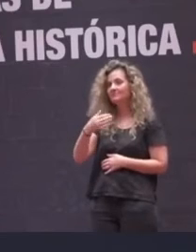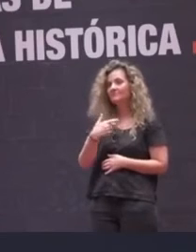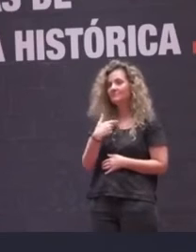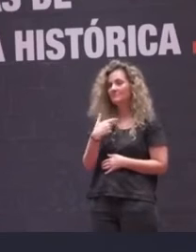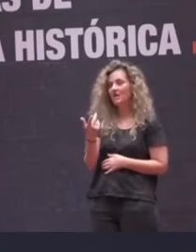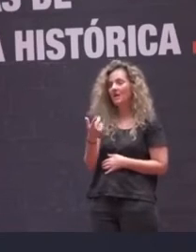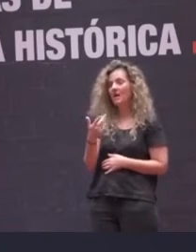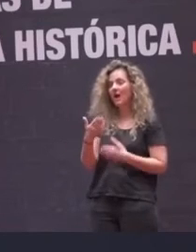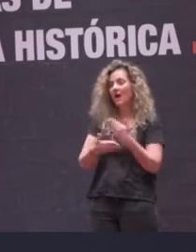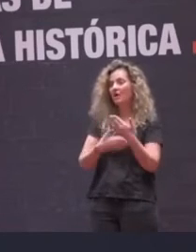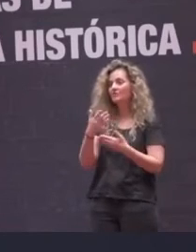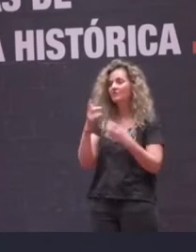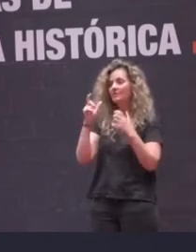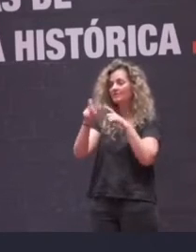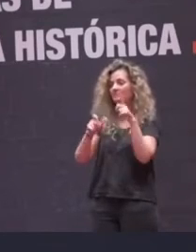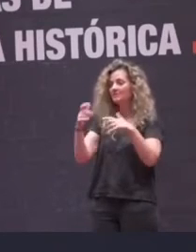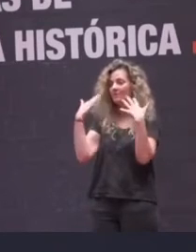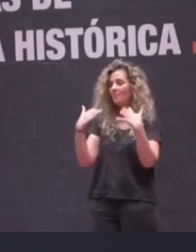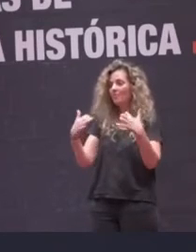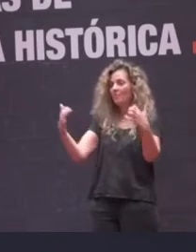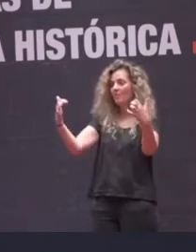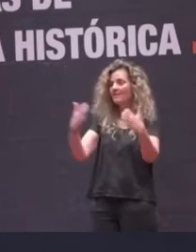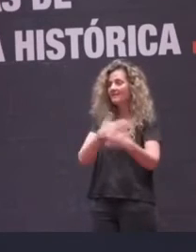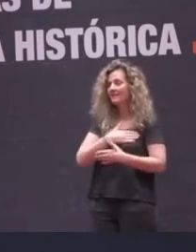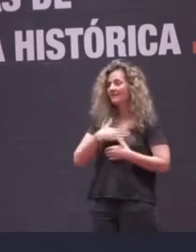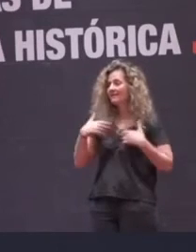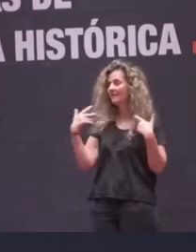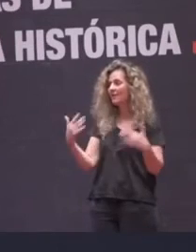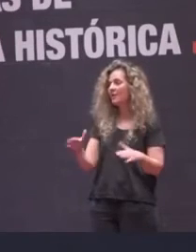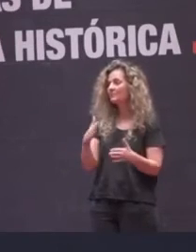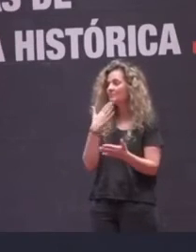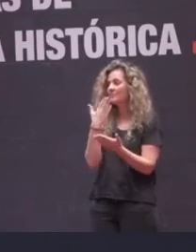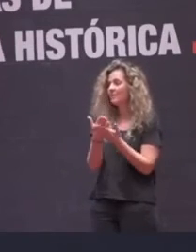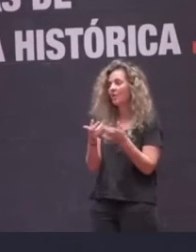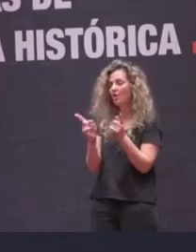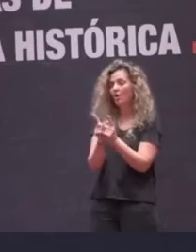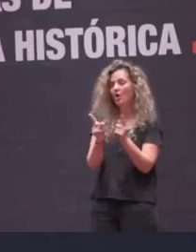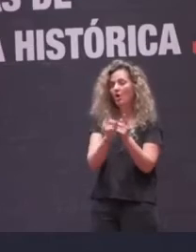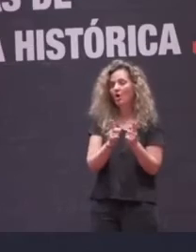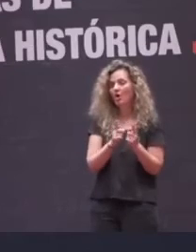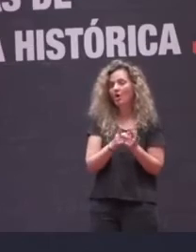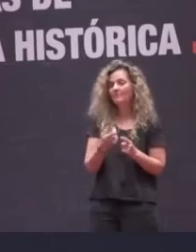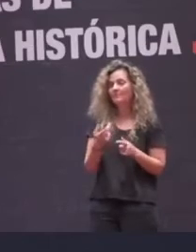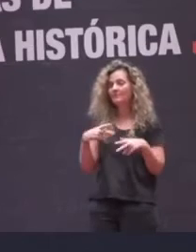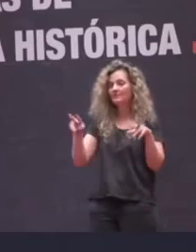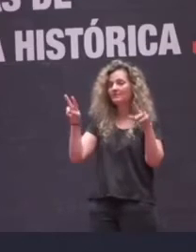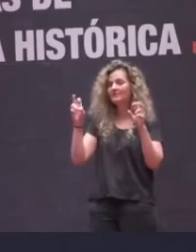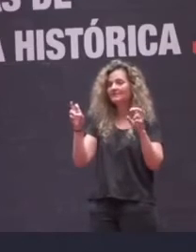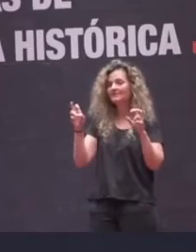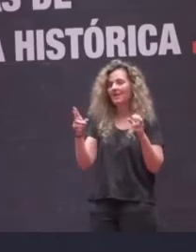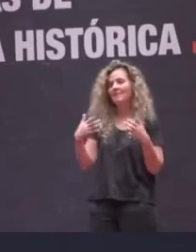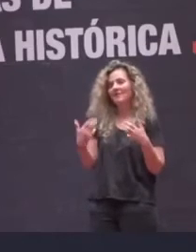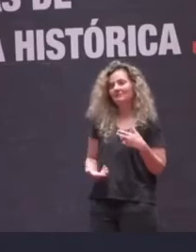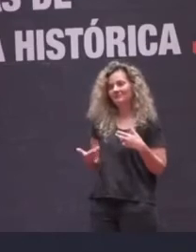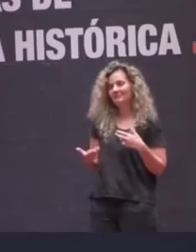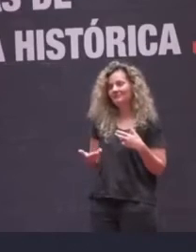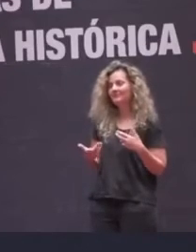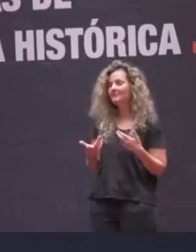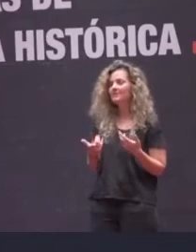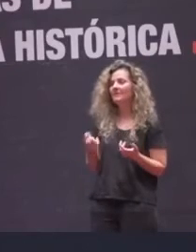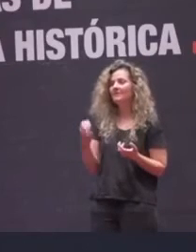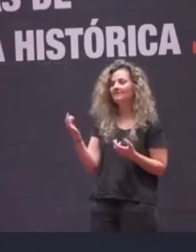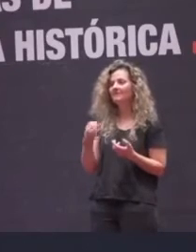as persoas do público que queirades. Sí que vos pedimos, por favor, brevidade, porque sabemos que é un tema candente, seguramente que